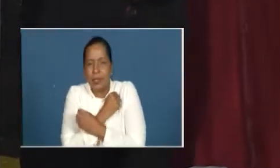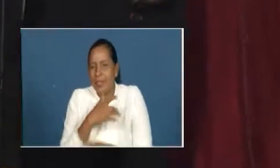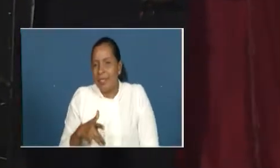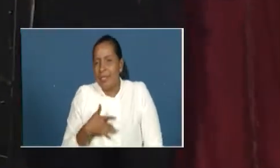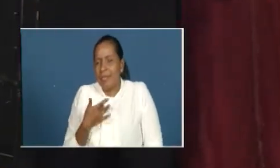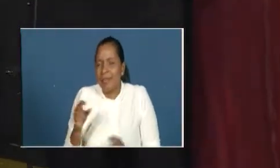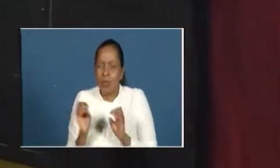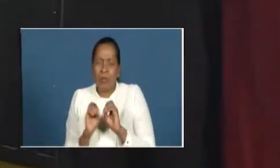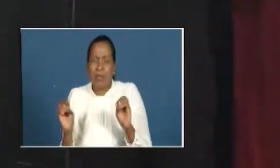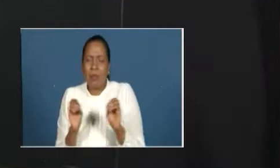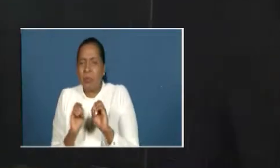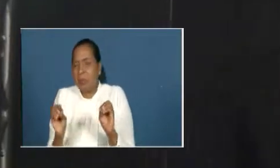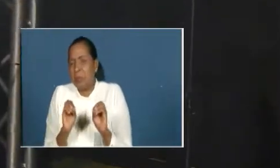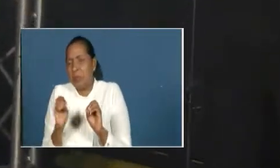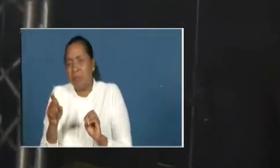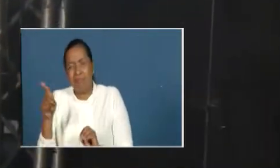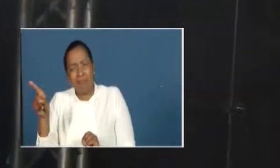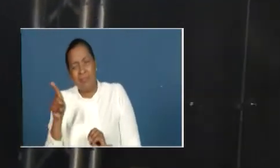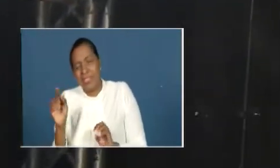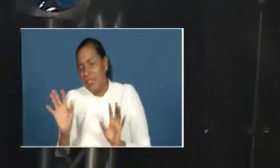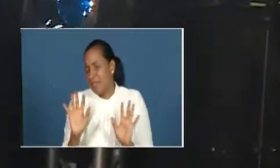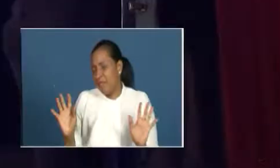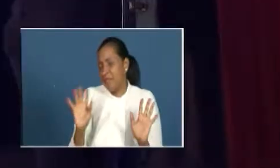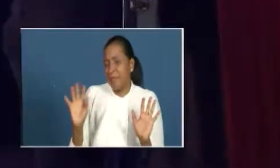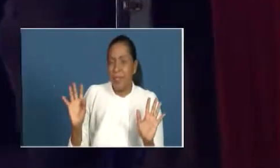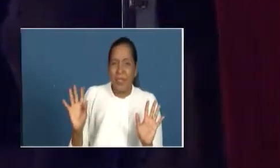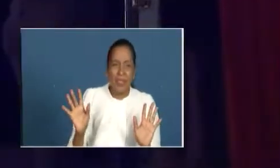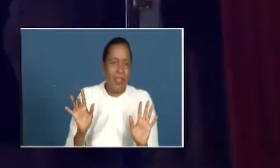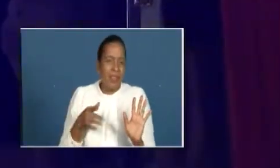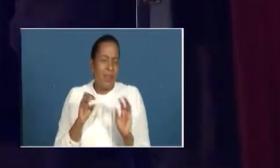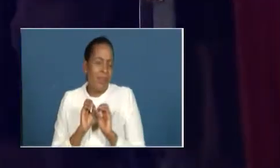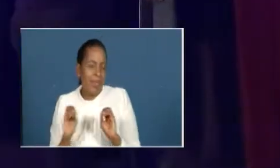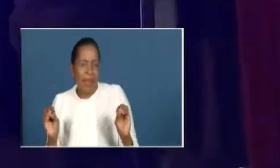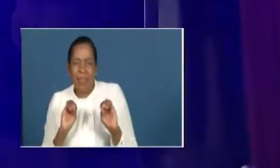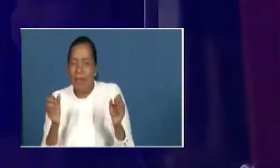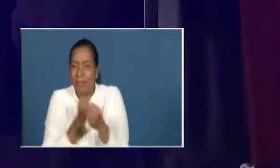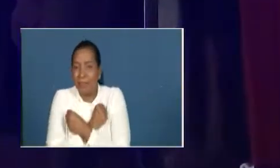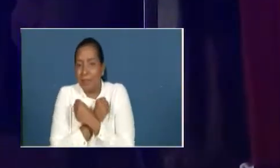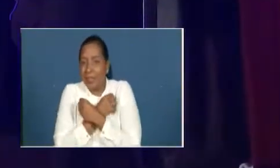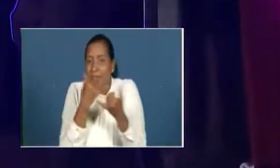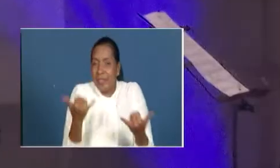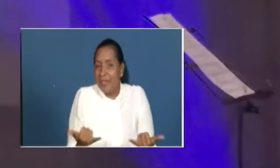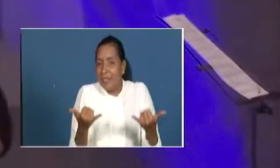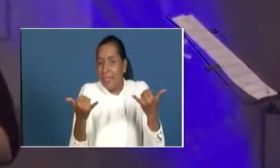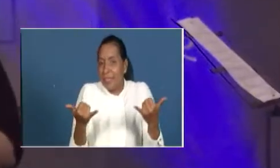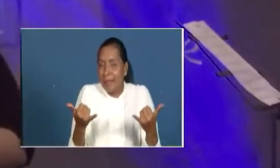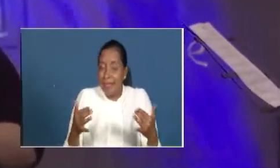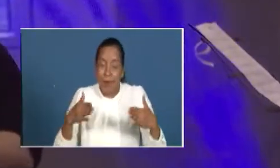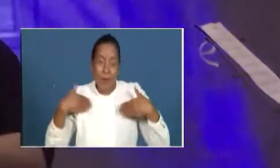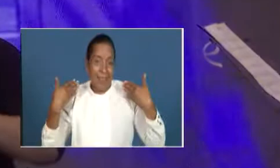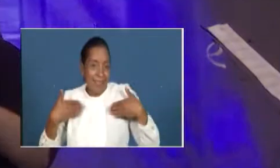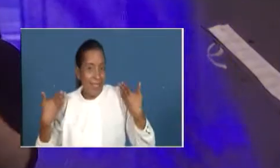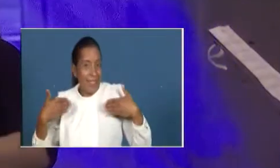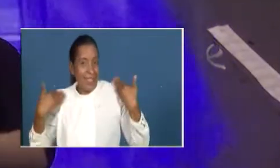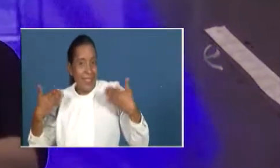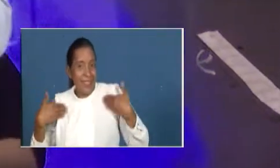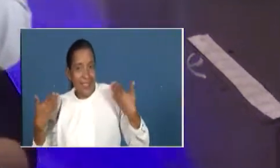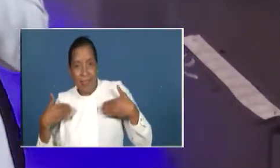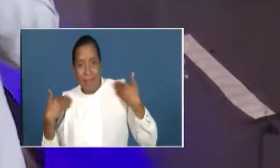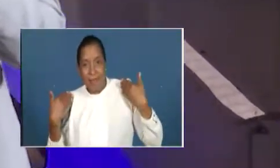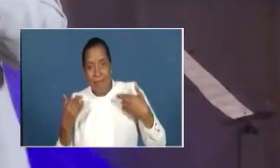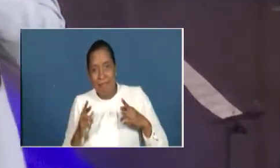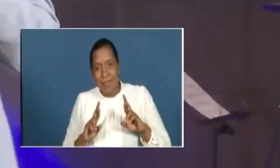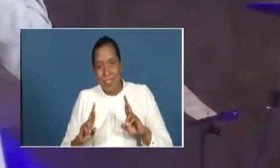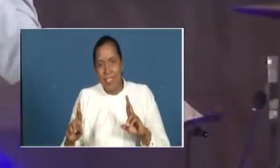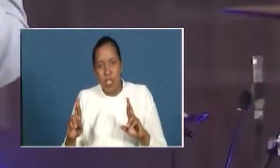vez sentimos tú y yo. Y ahora tengo una alegría que me regala